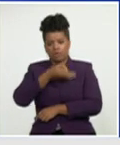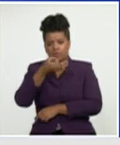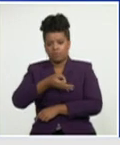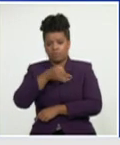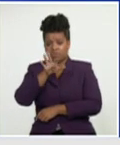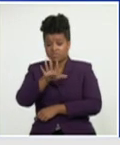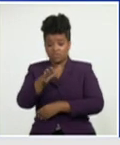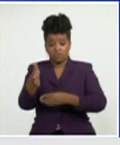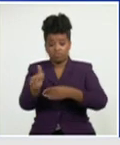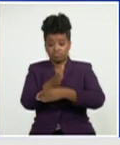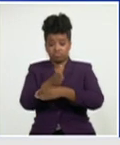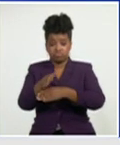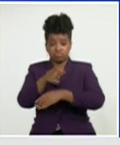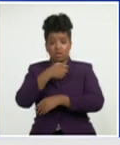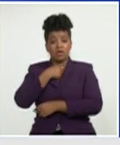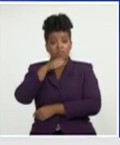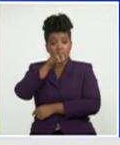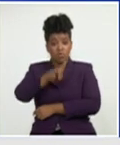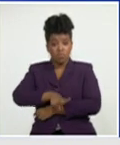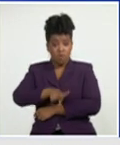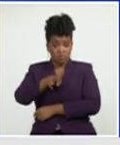evaluación, en la cual